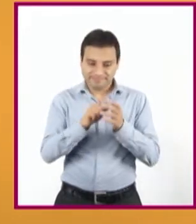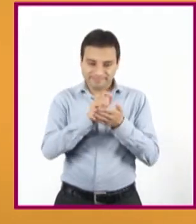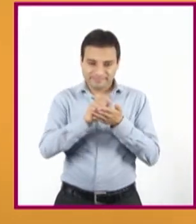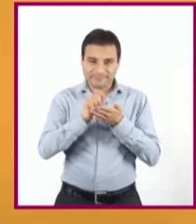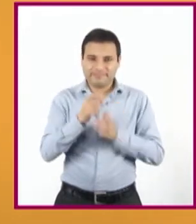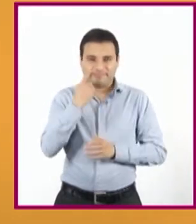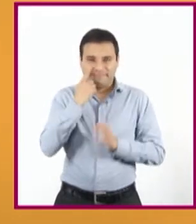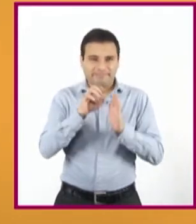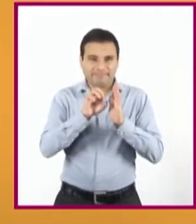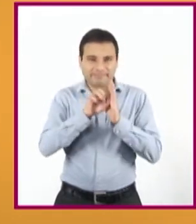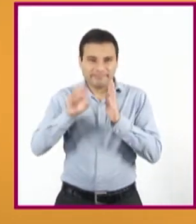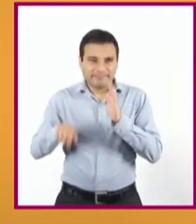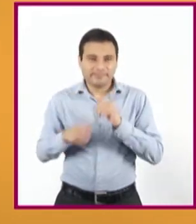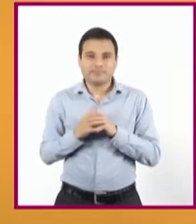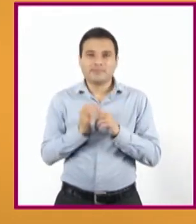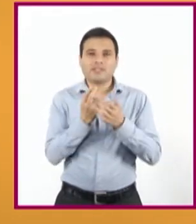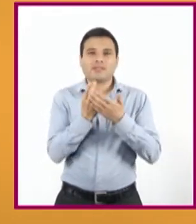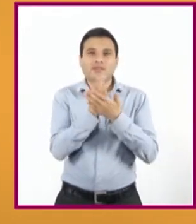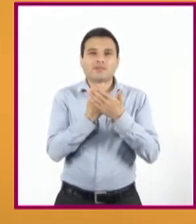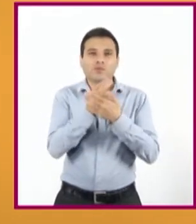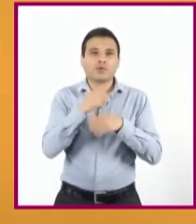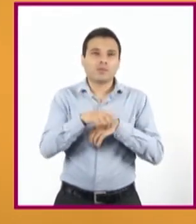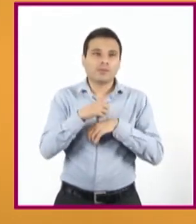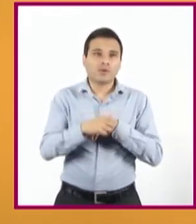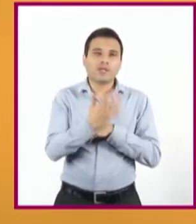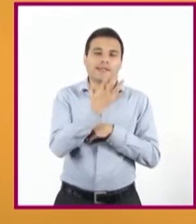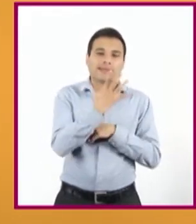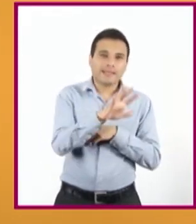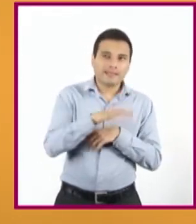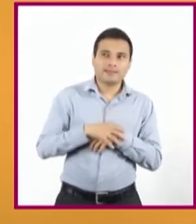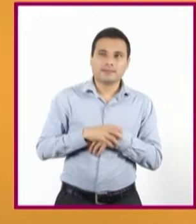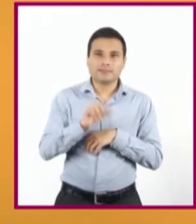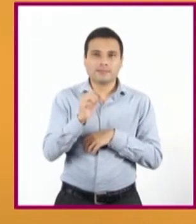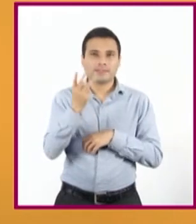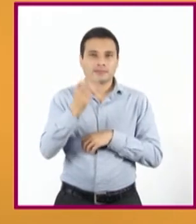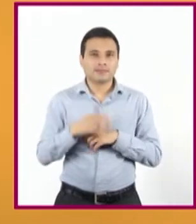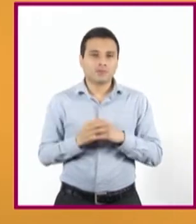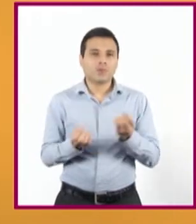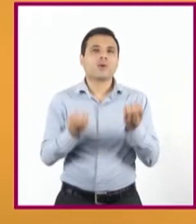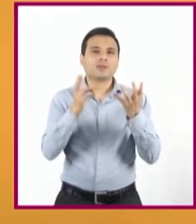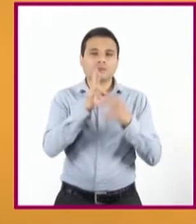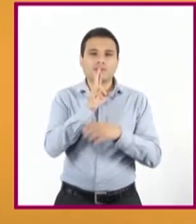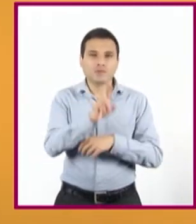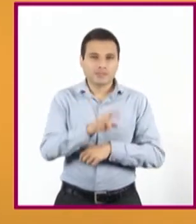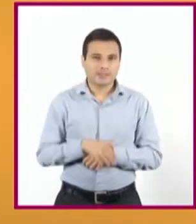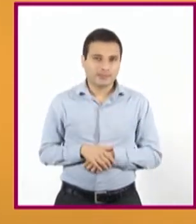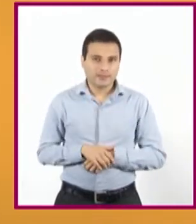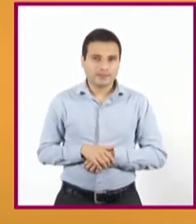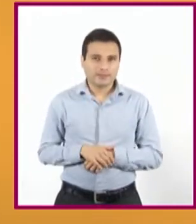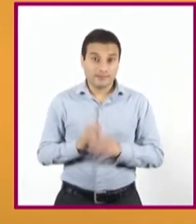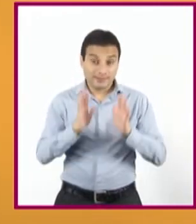en los términos 10 y 23. ¿Ya los tienen? ¿Qué números